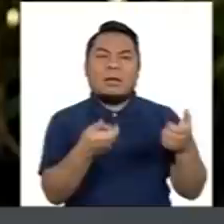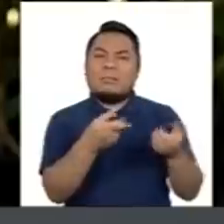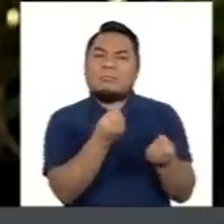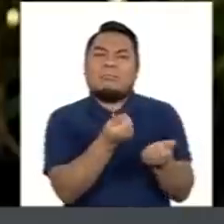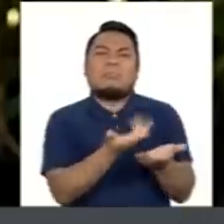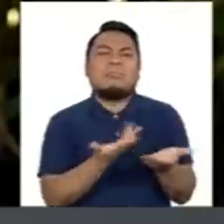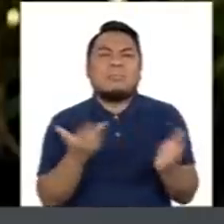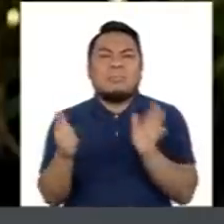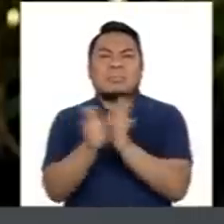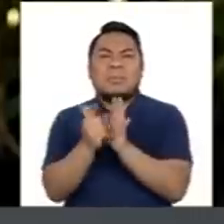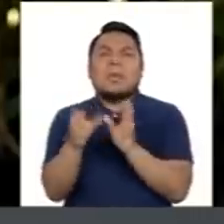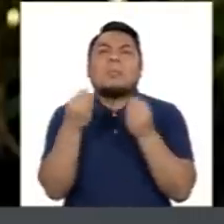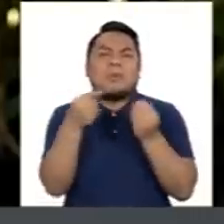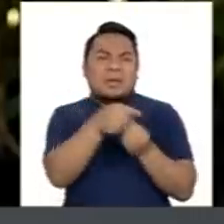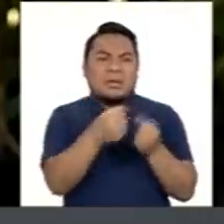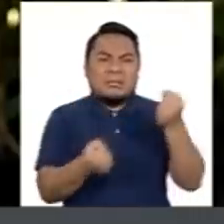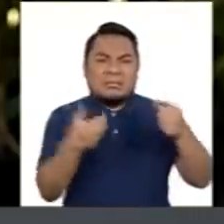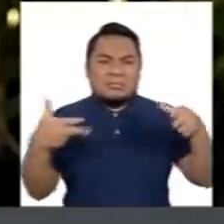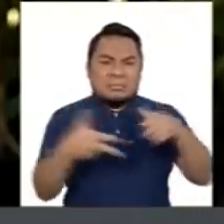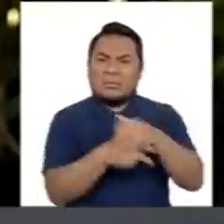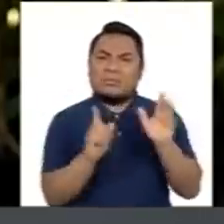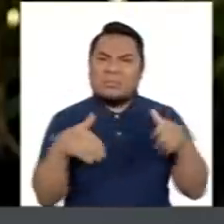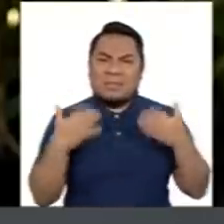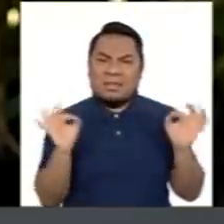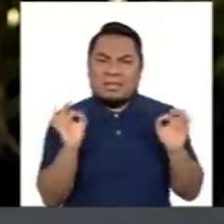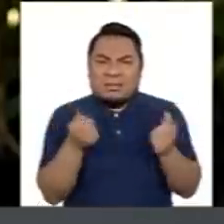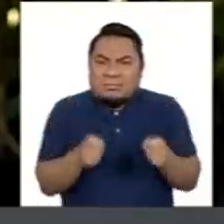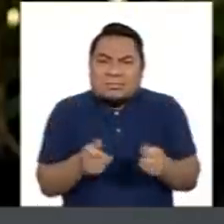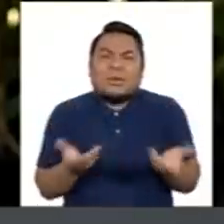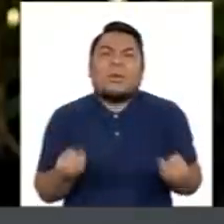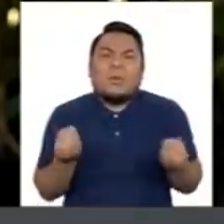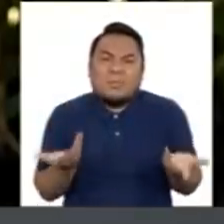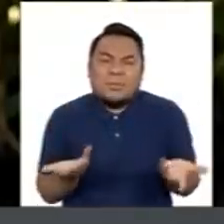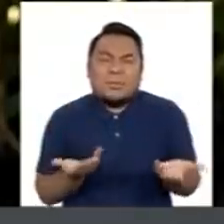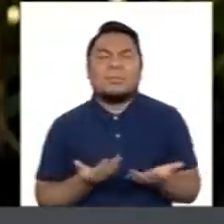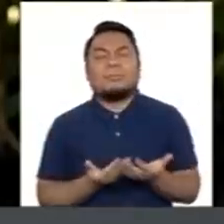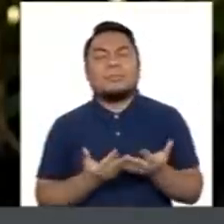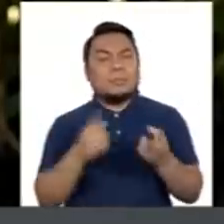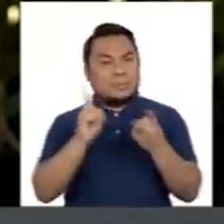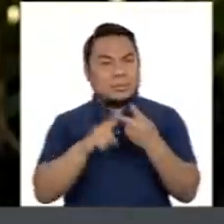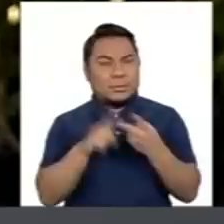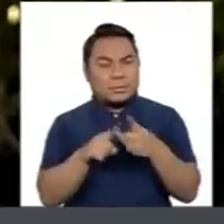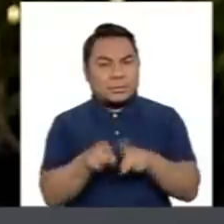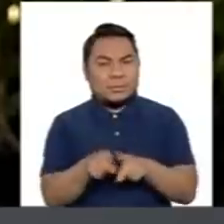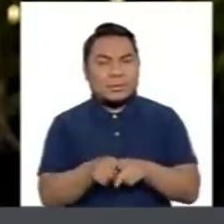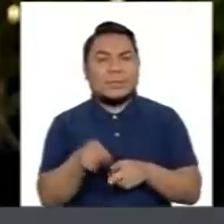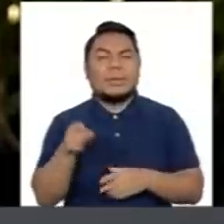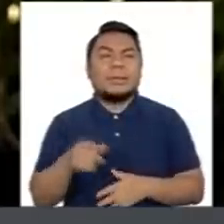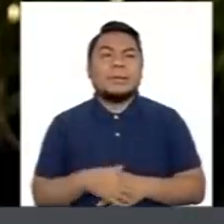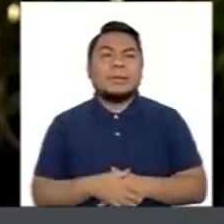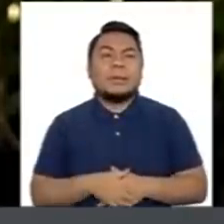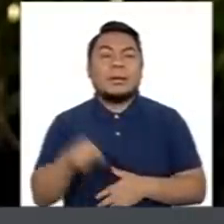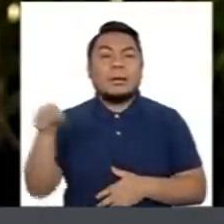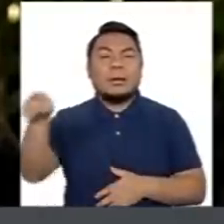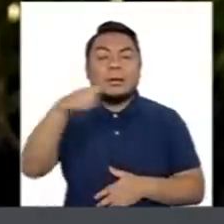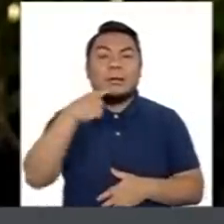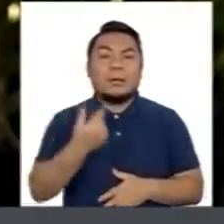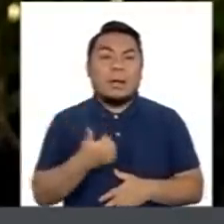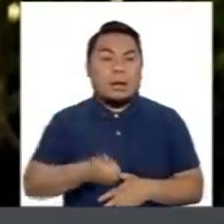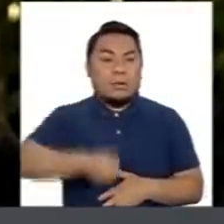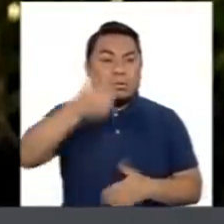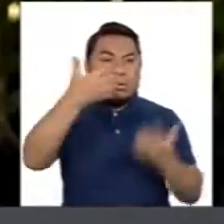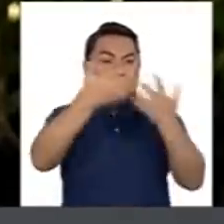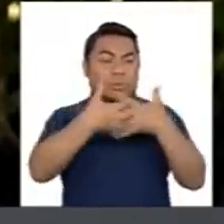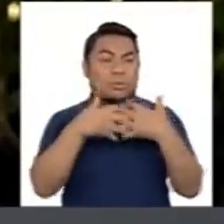norma? Lo segundo es que esta norma quebranta unilateralmente los términos